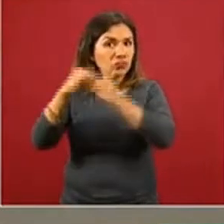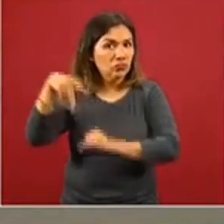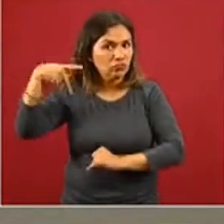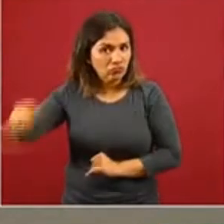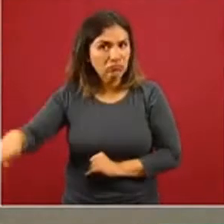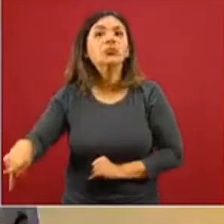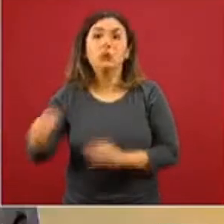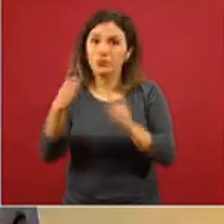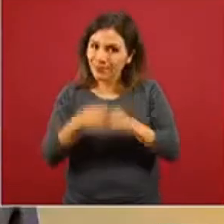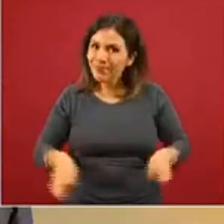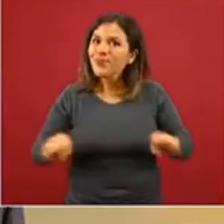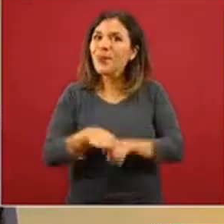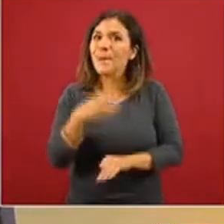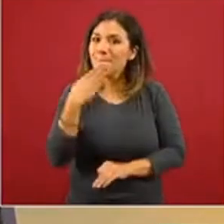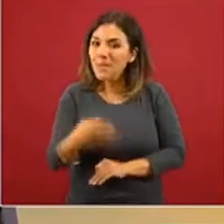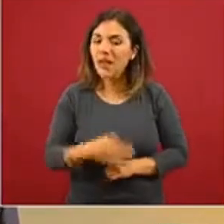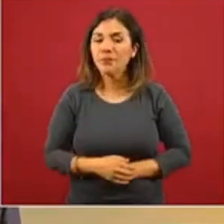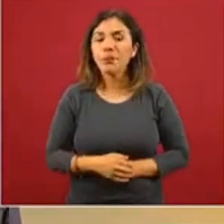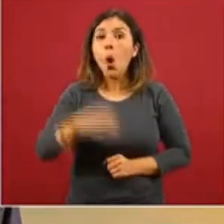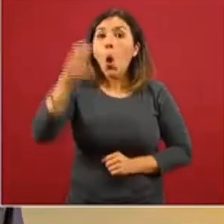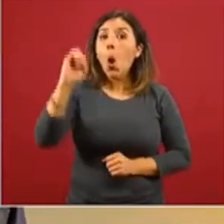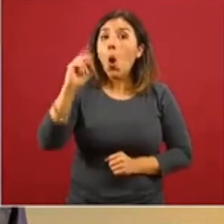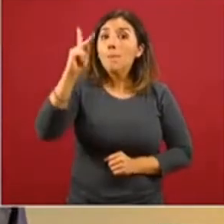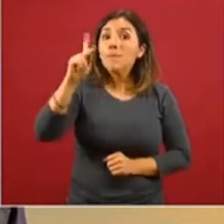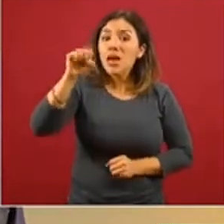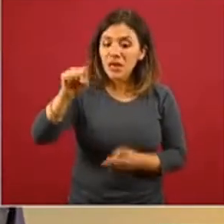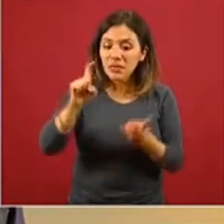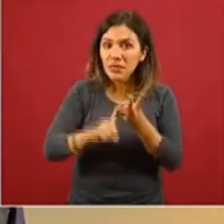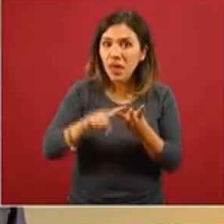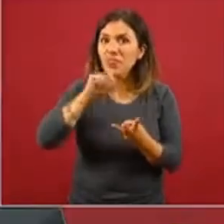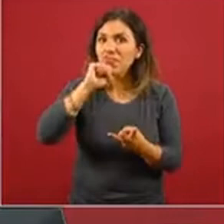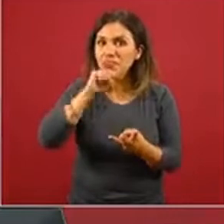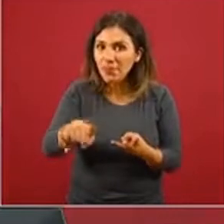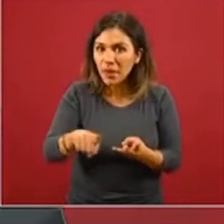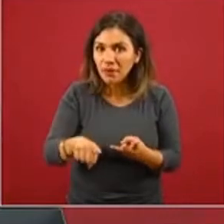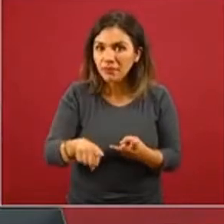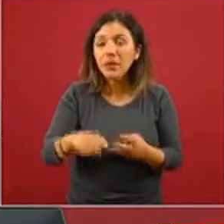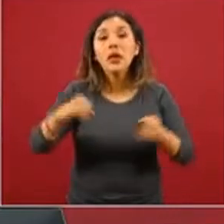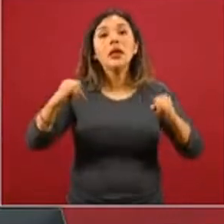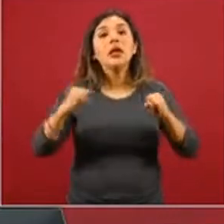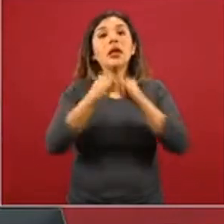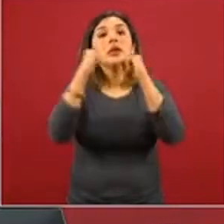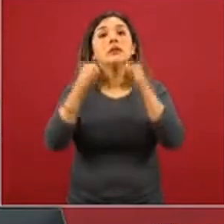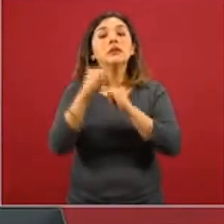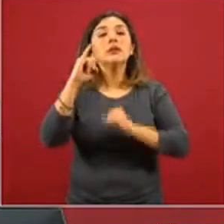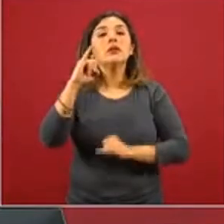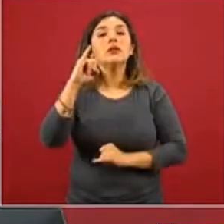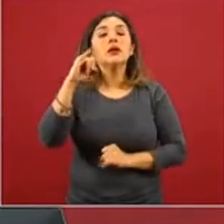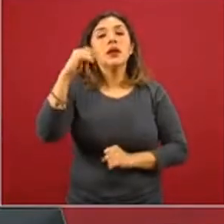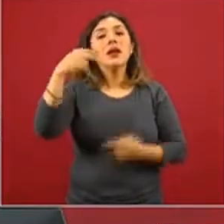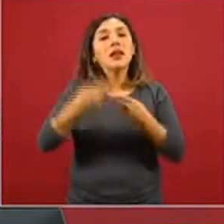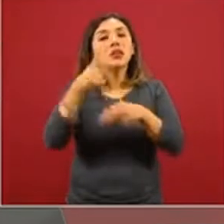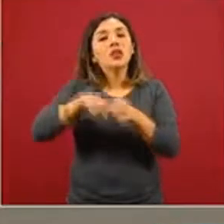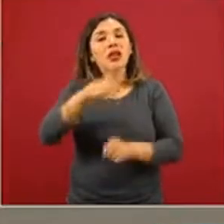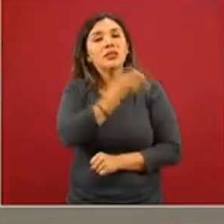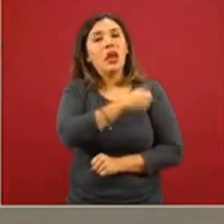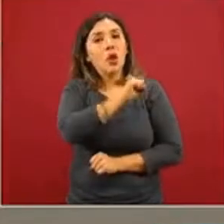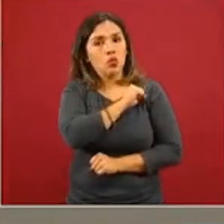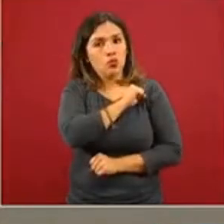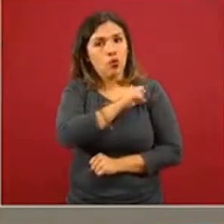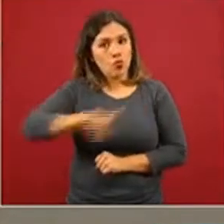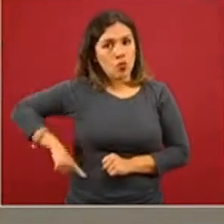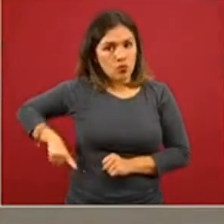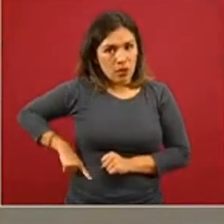haya figuras autónomas. La Organización Panamericana de la Salud y el Instituto Nacional de Salud Pública, además de la Secretaría de